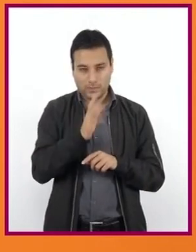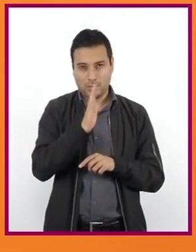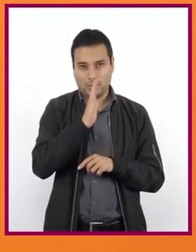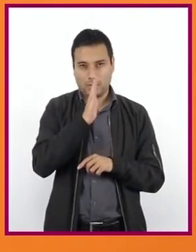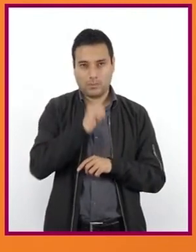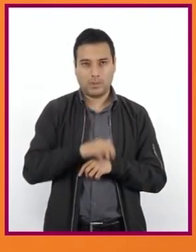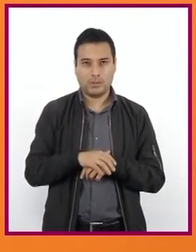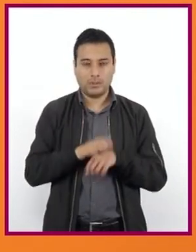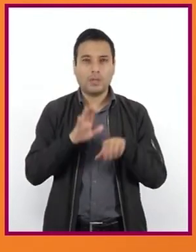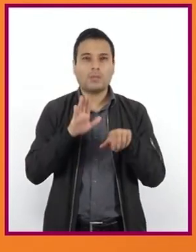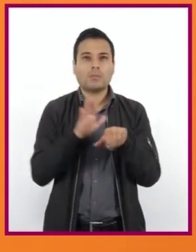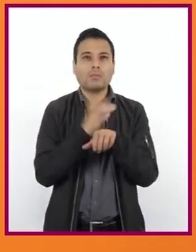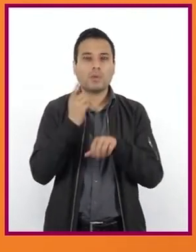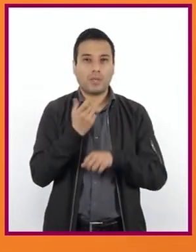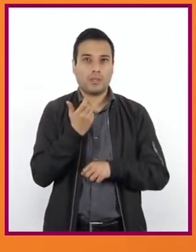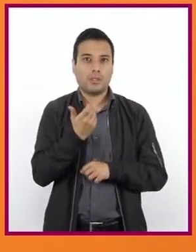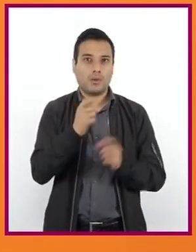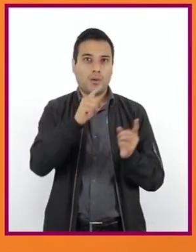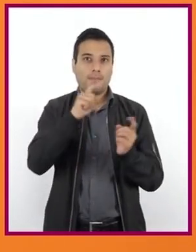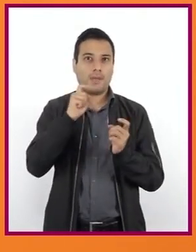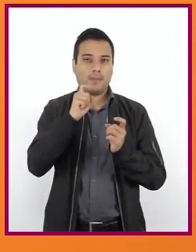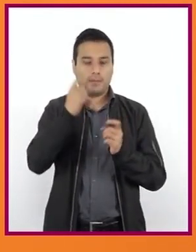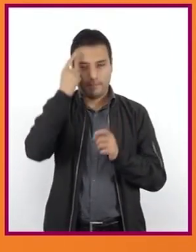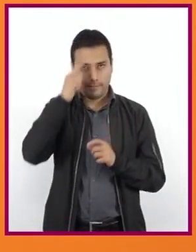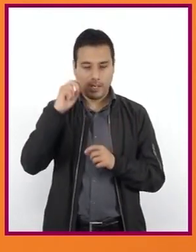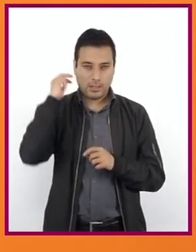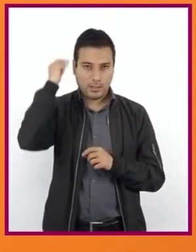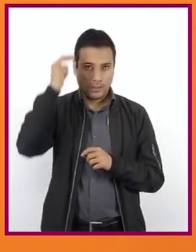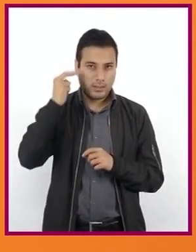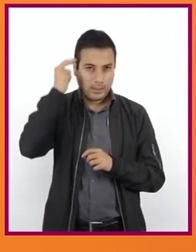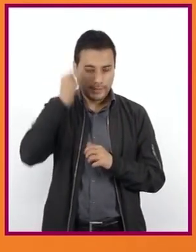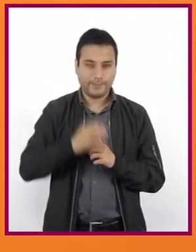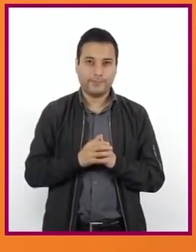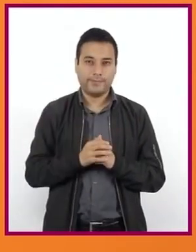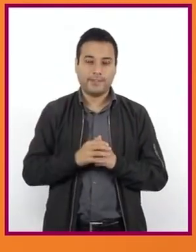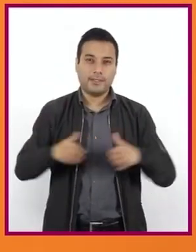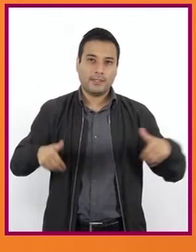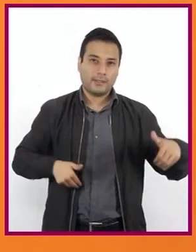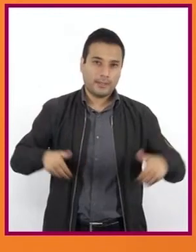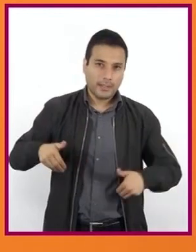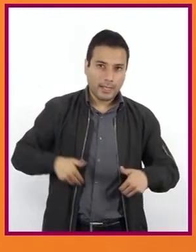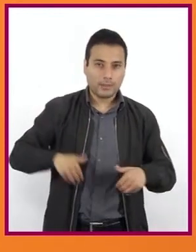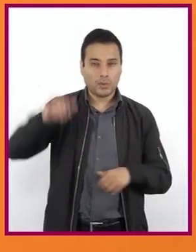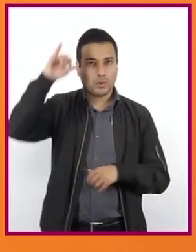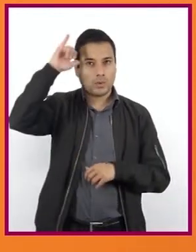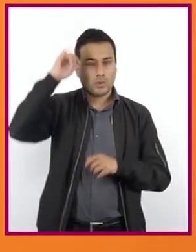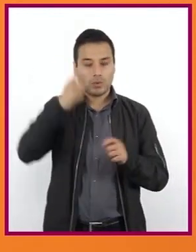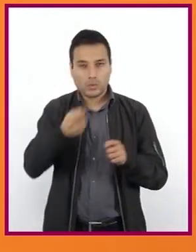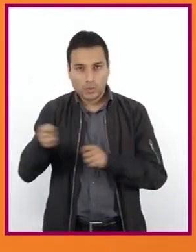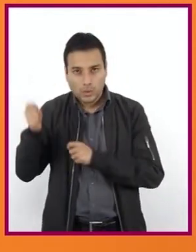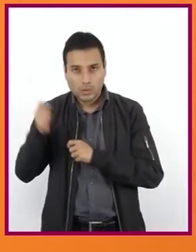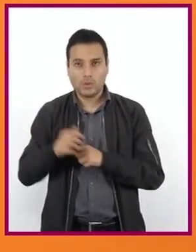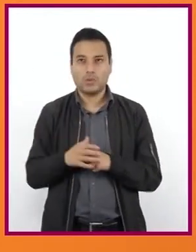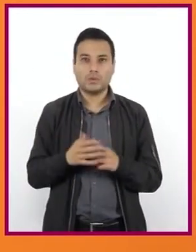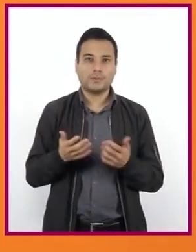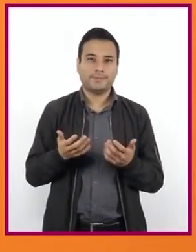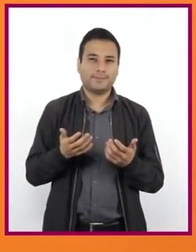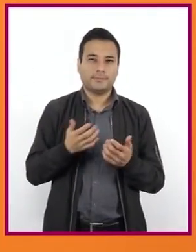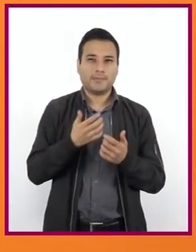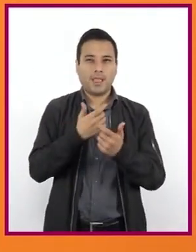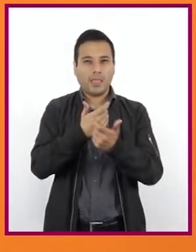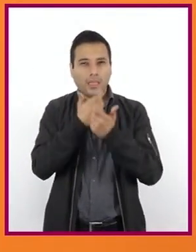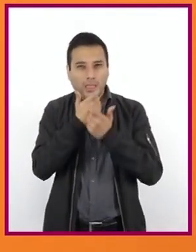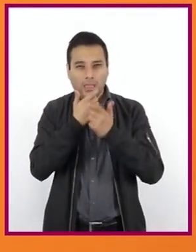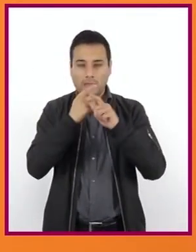significaban recursos para la corona. El teatro, los toros, las comedias y otras